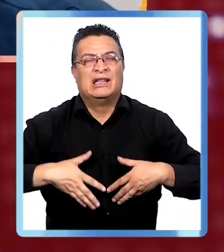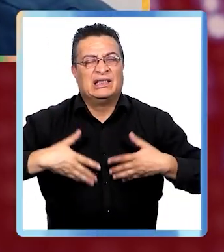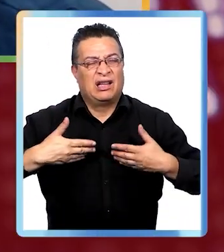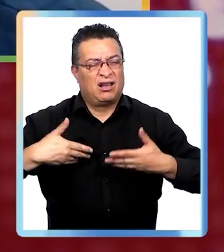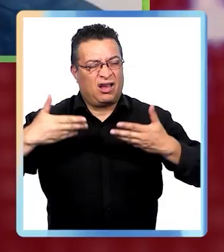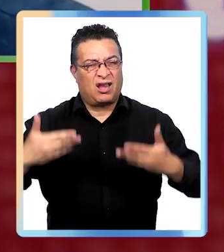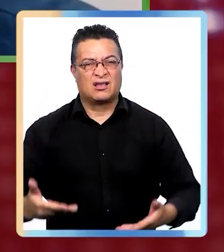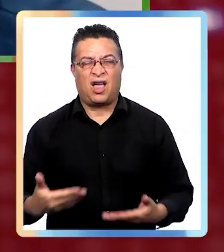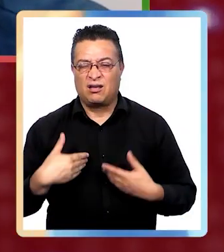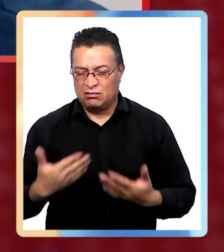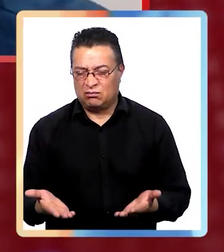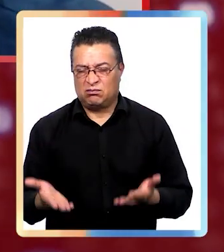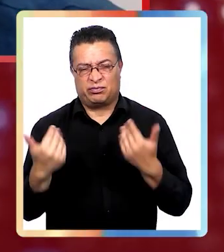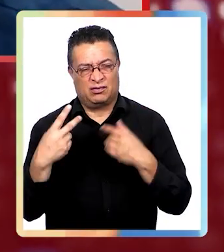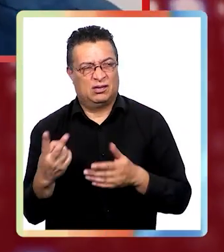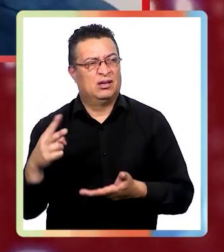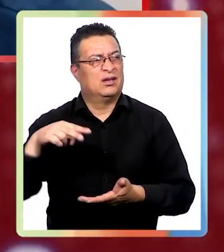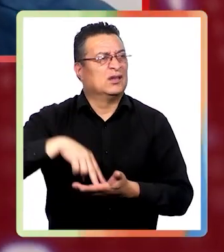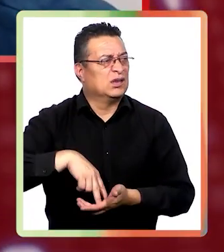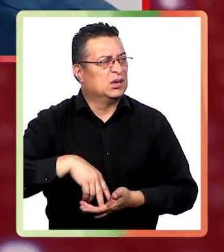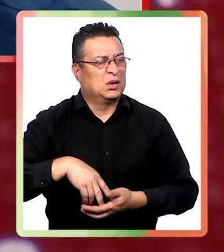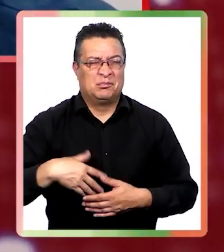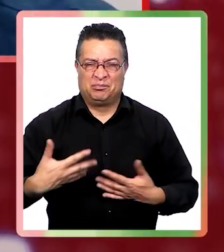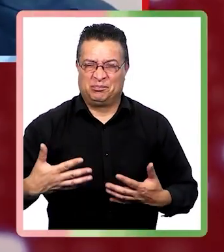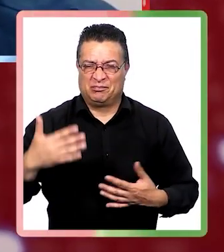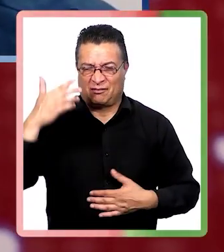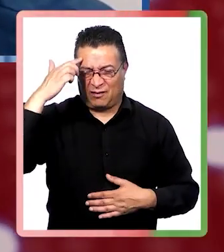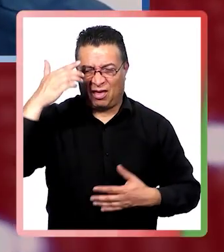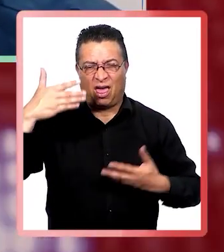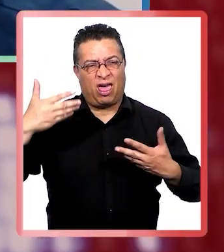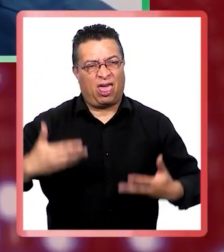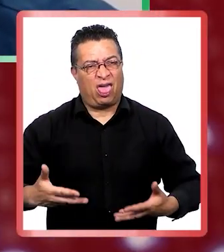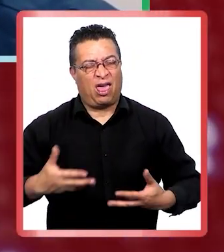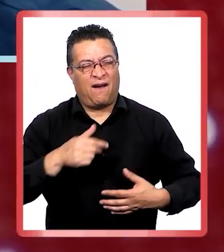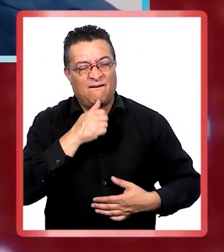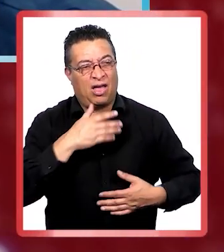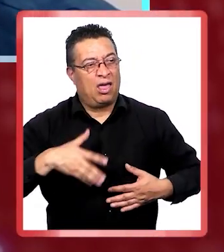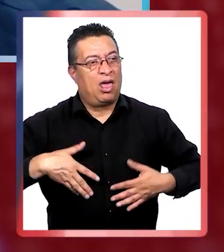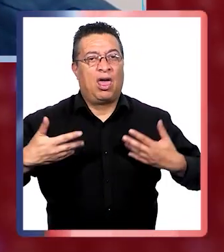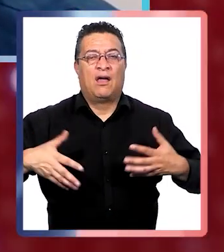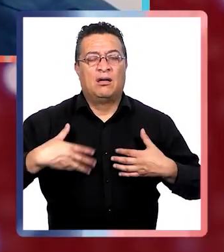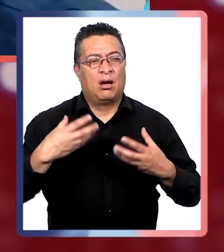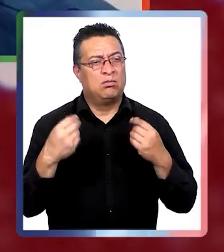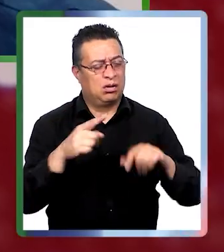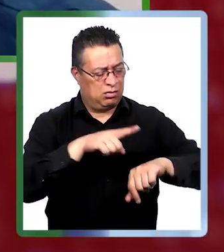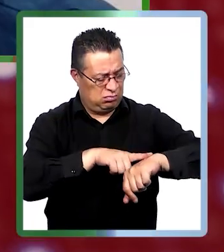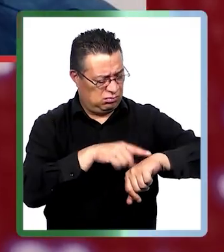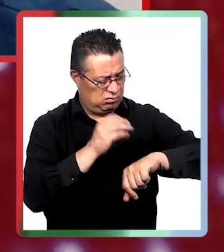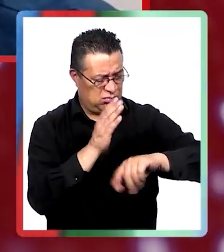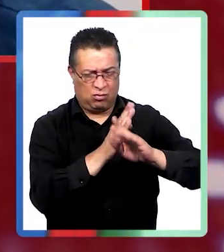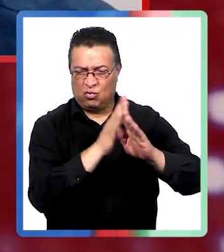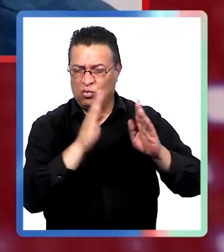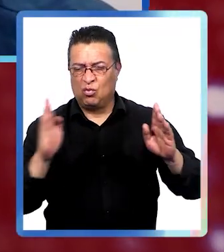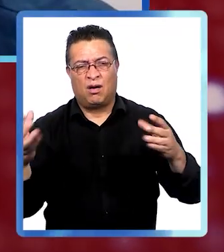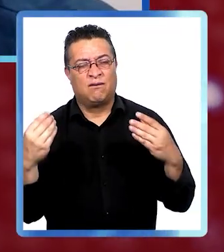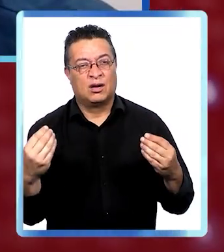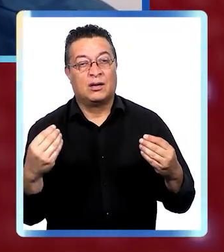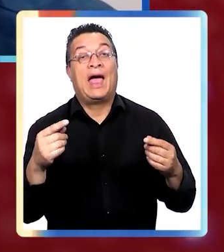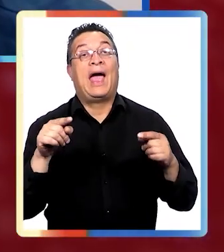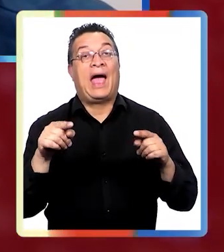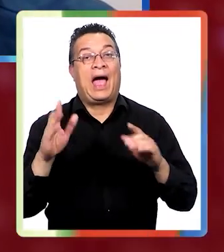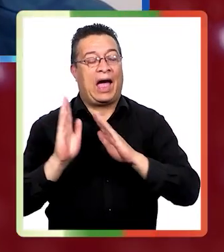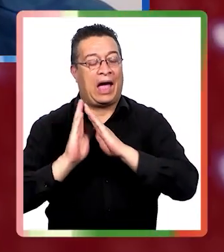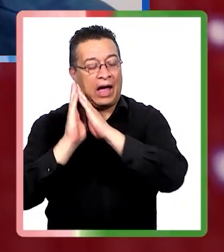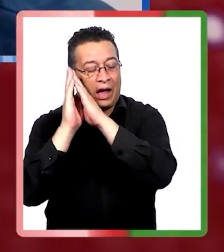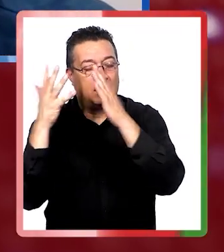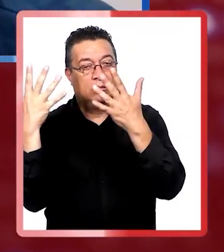más cansados y digan, oh, me siento cansado, siento el cuerpo pesado, la cabeza agotada. Pero ¿qué pasa si estoy durmiendo la hora necesaria? El punto